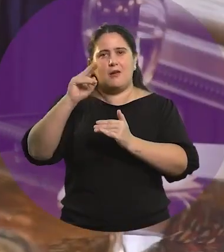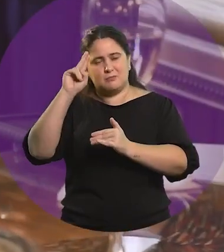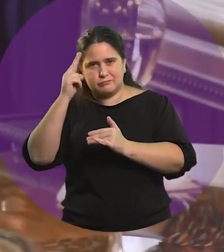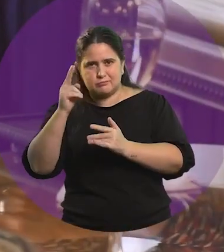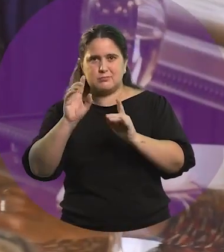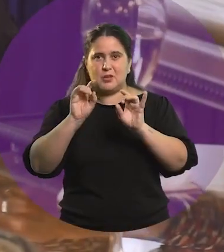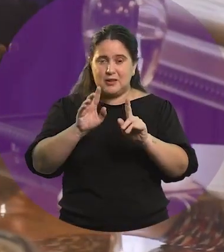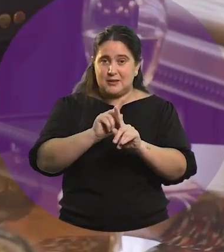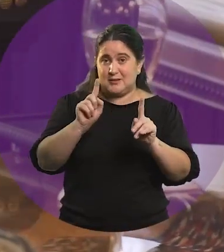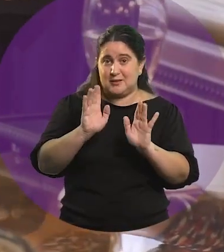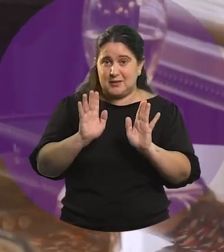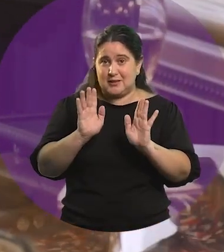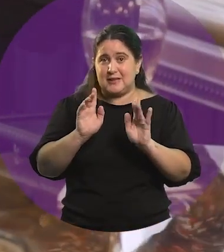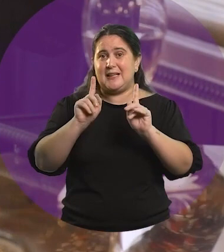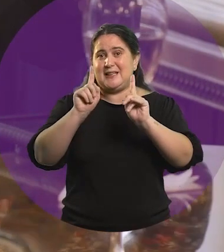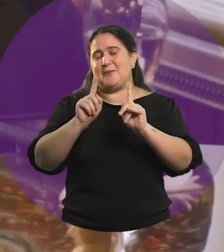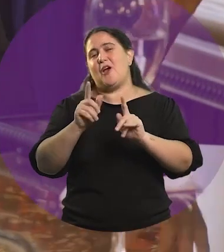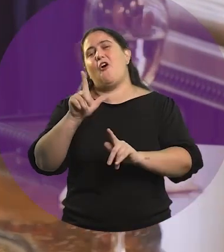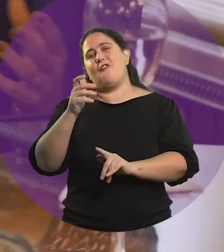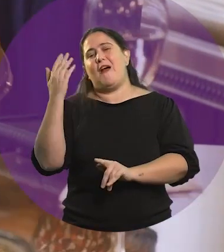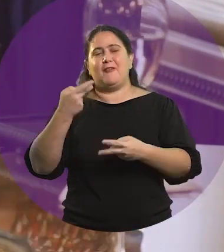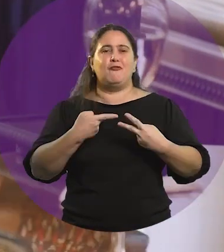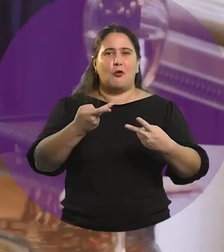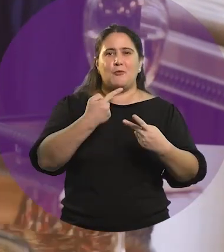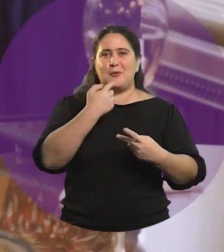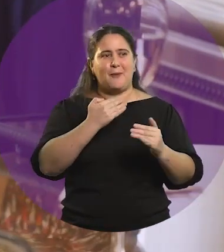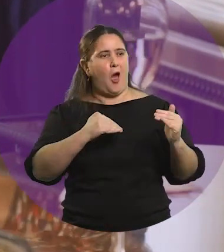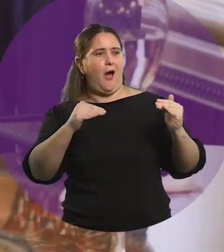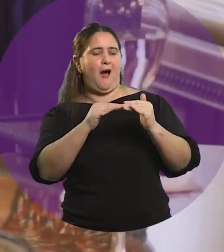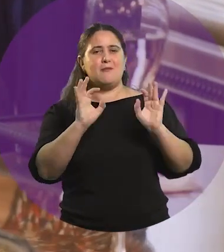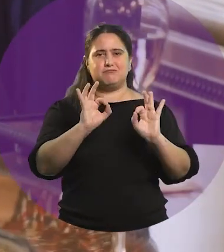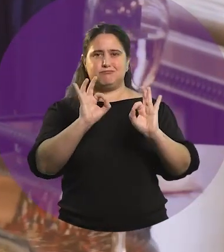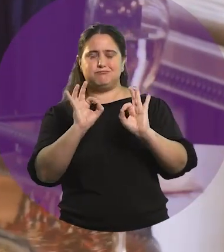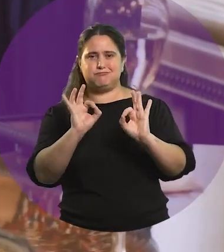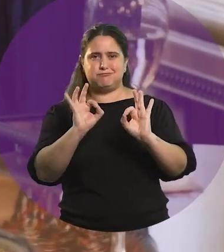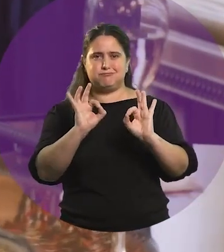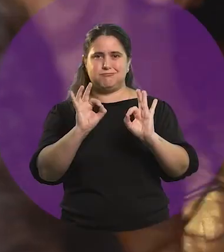marcó, evidentemente que éramos fantásticos en términos de igualdad,